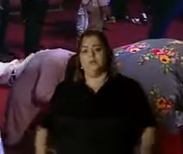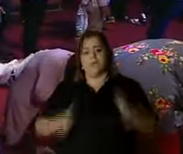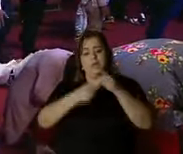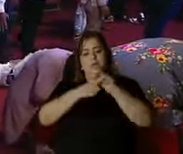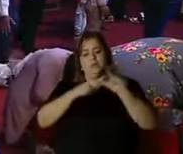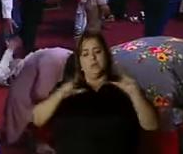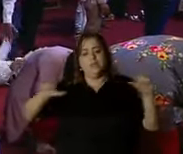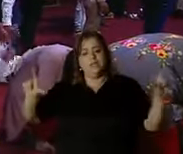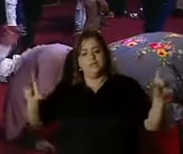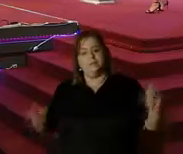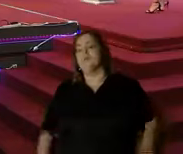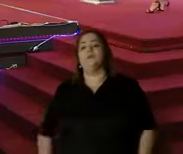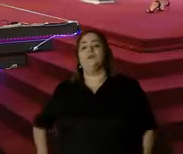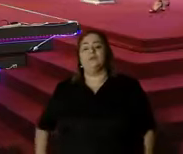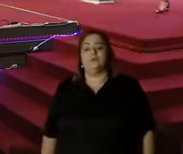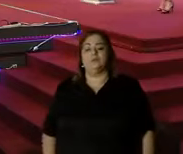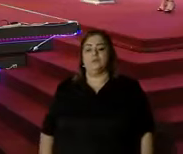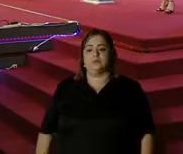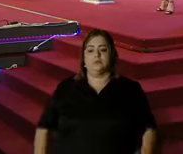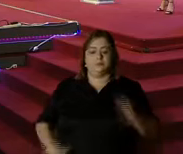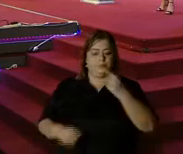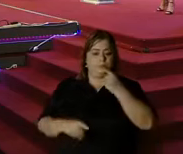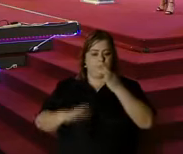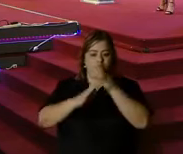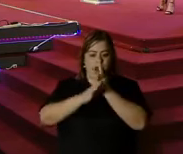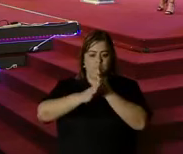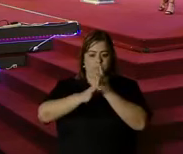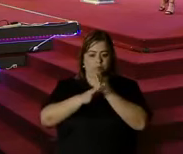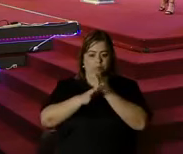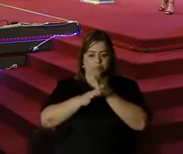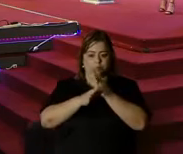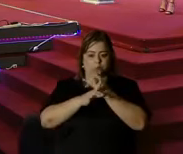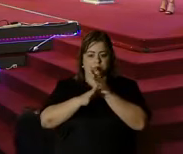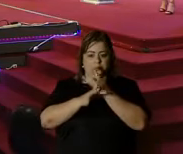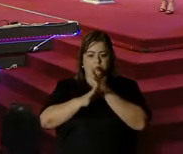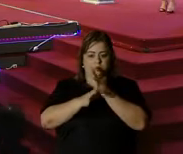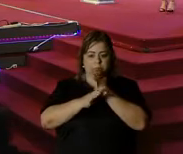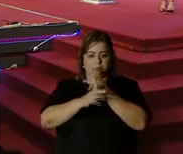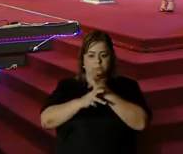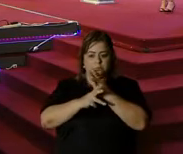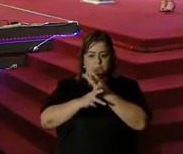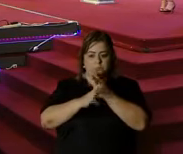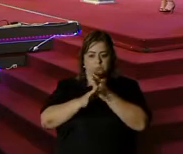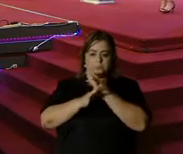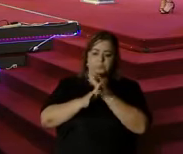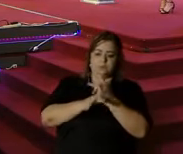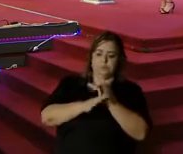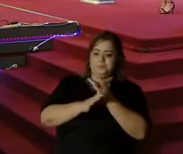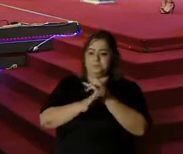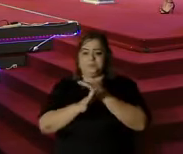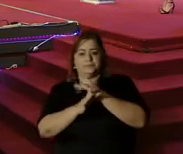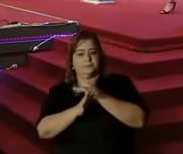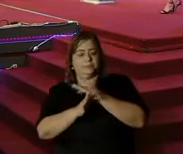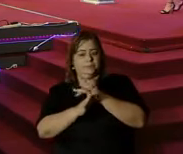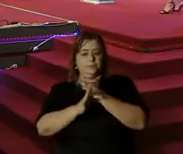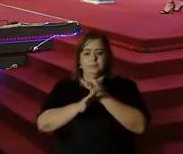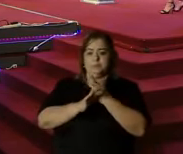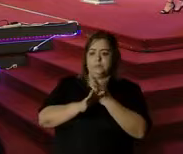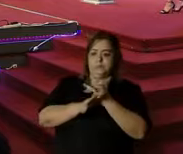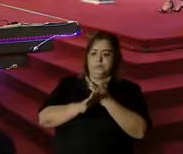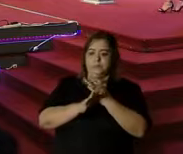Shera makata ramasho ramakaya. Momon soribaba. Bosho kota bababa.